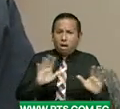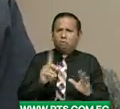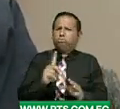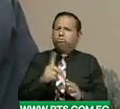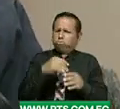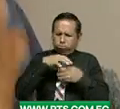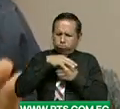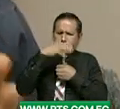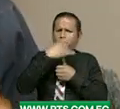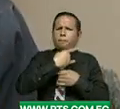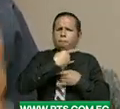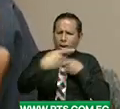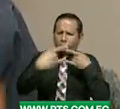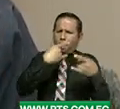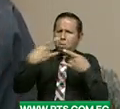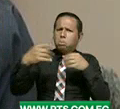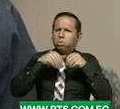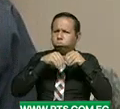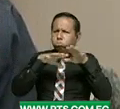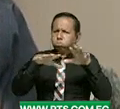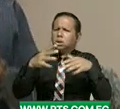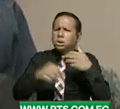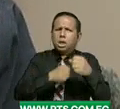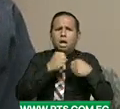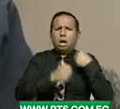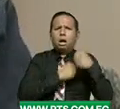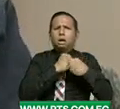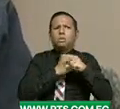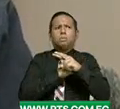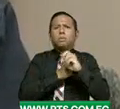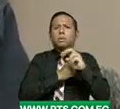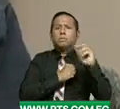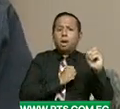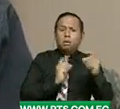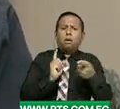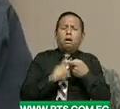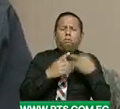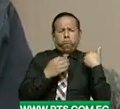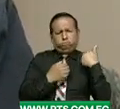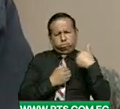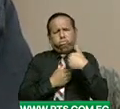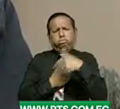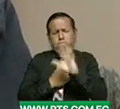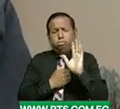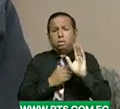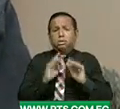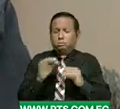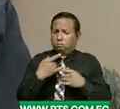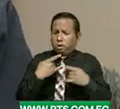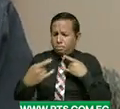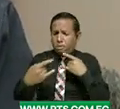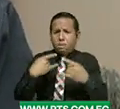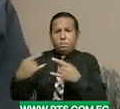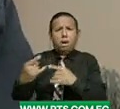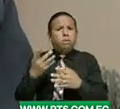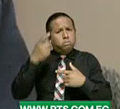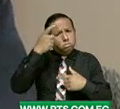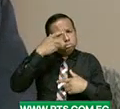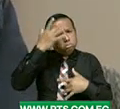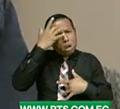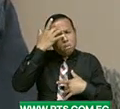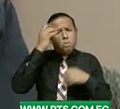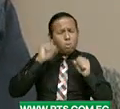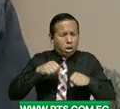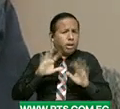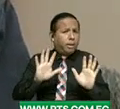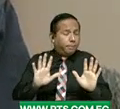ha estado con nosotros el año 2020 y va a estar con nosotros muchísimo tiempos más y va a seguir produciendo enfermedad que actualmente